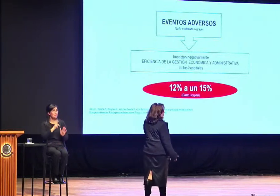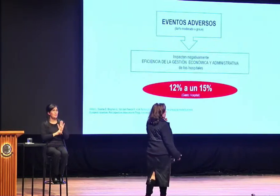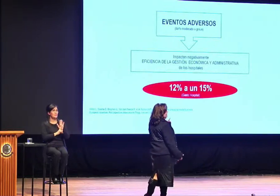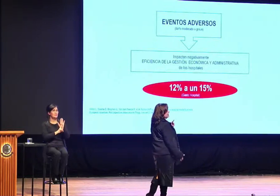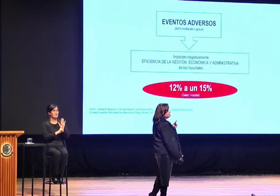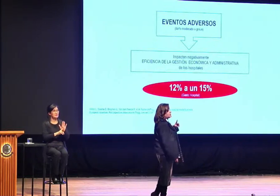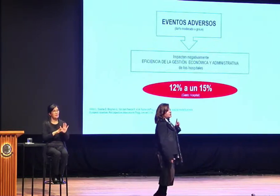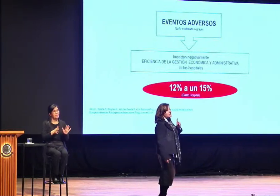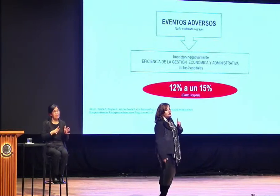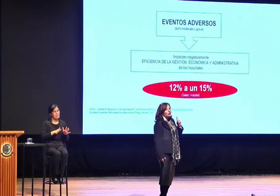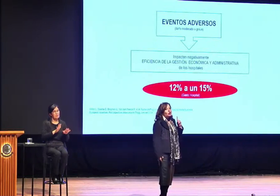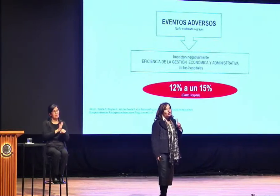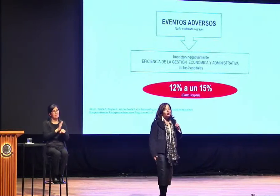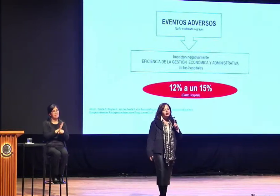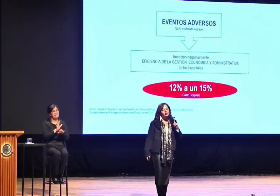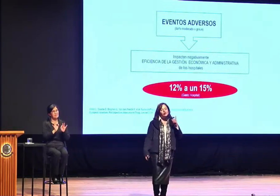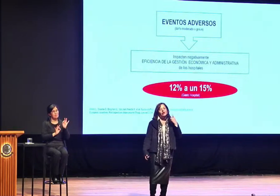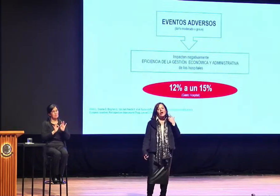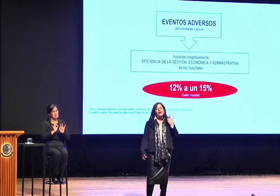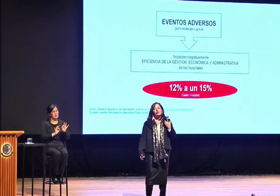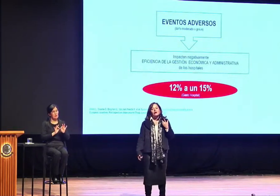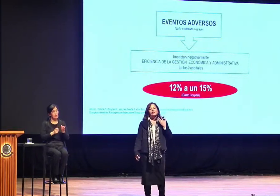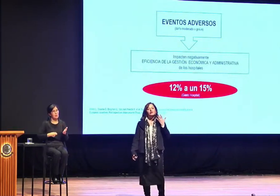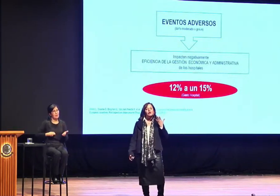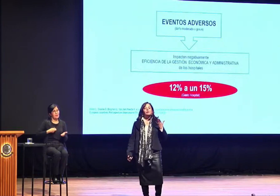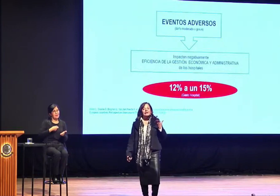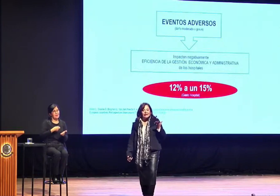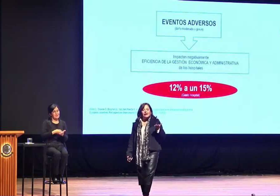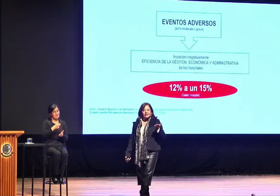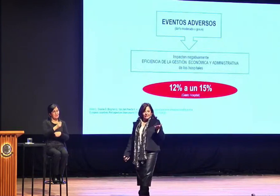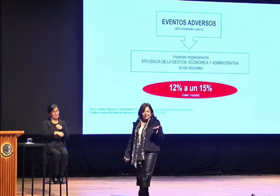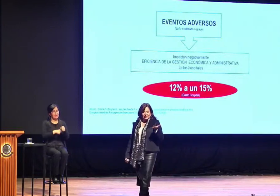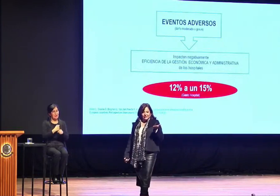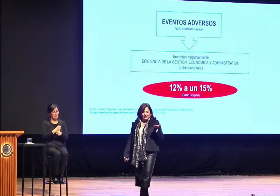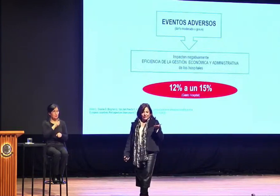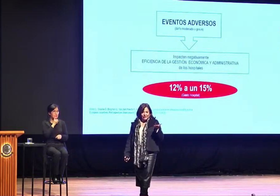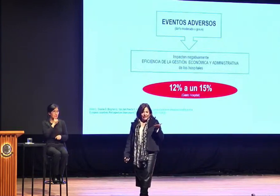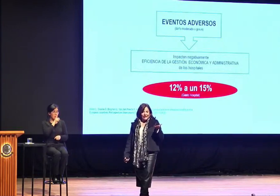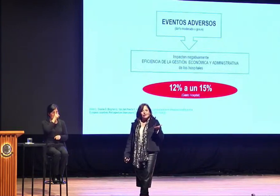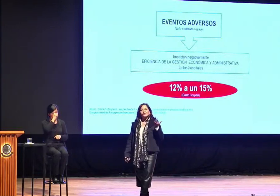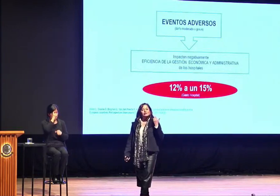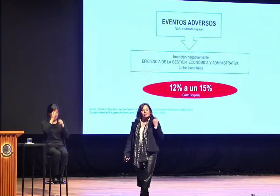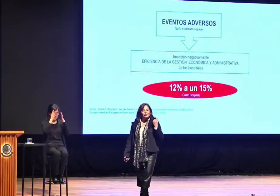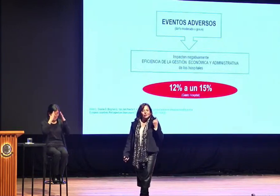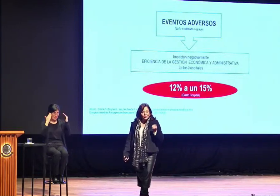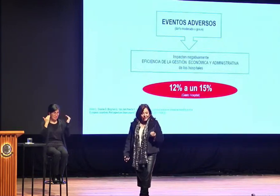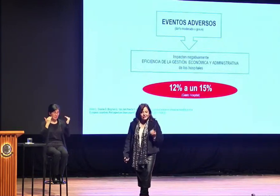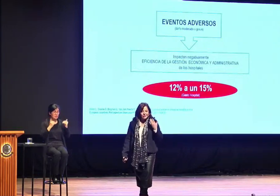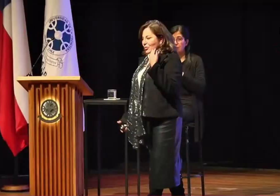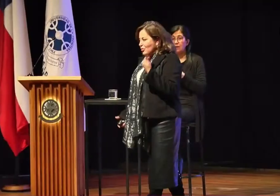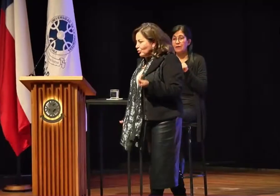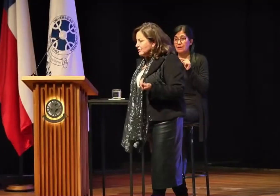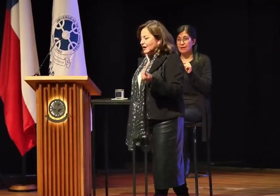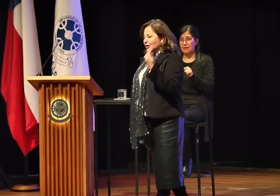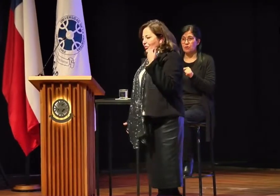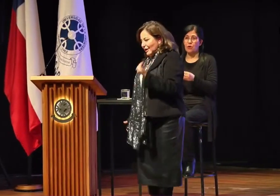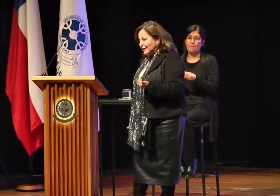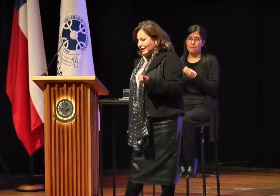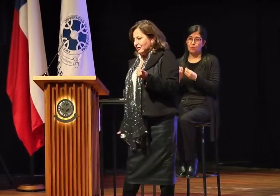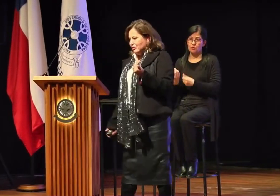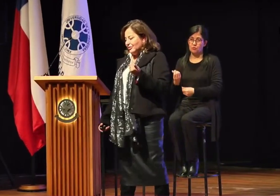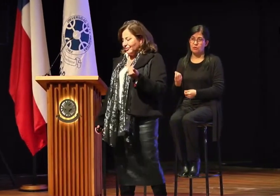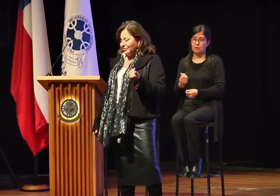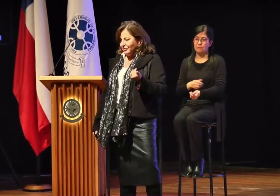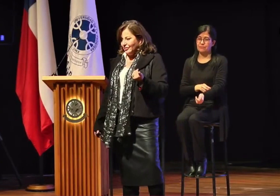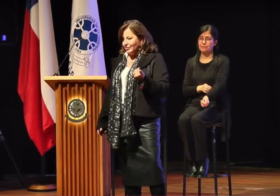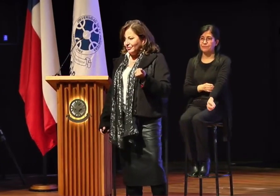representan más o menos el 15% del costo anual de un hospital. Eso es mucha